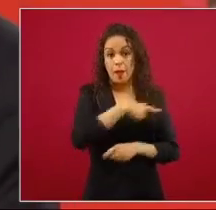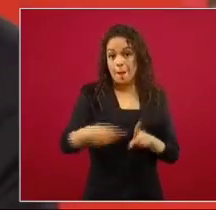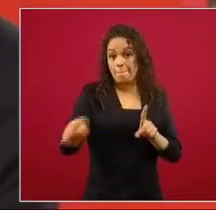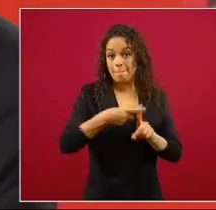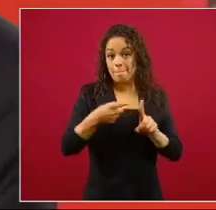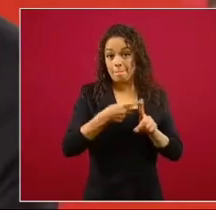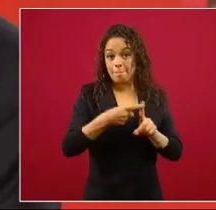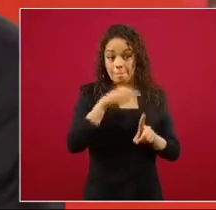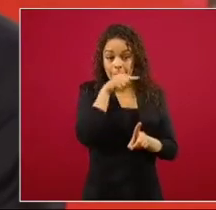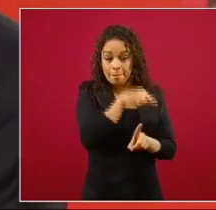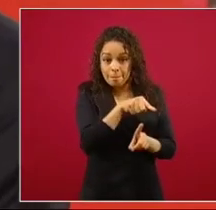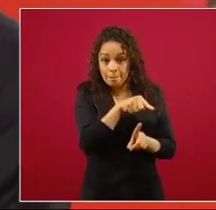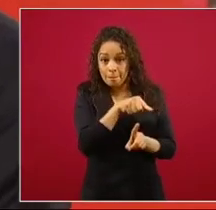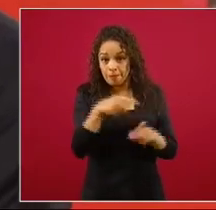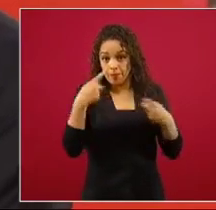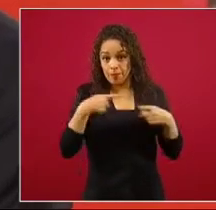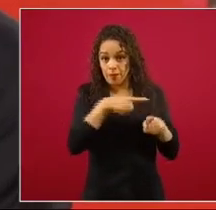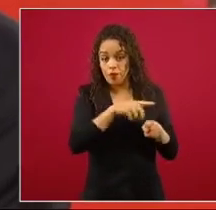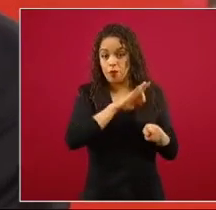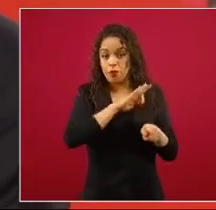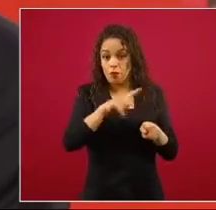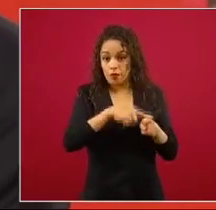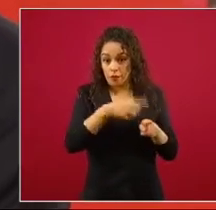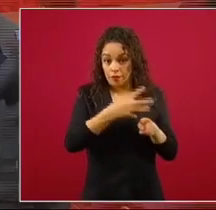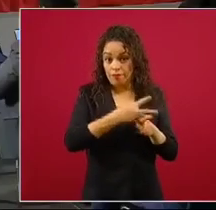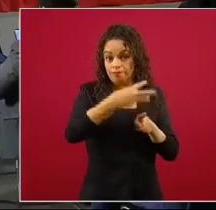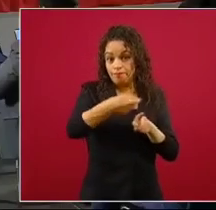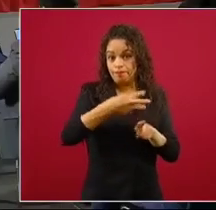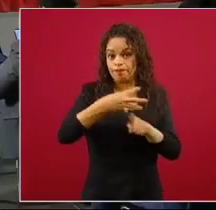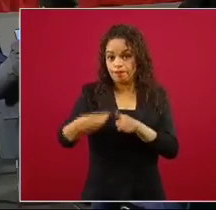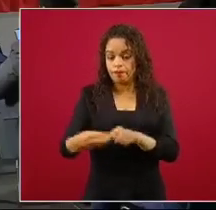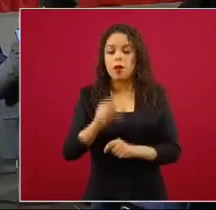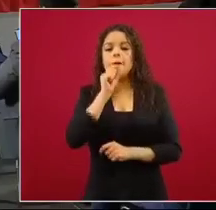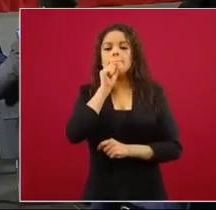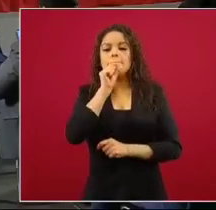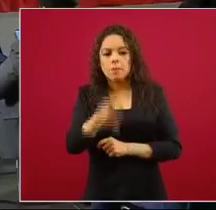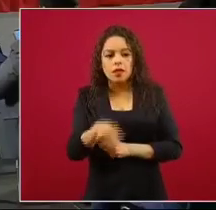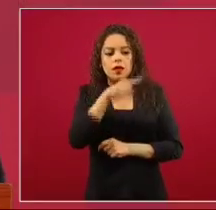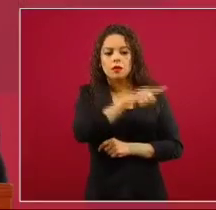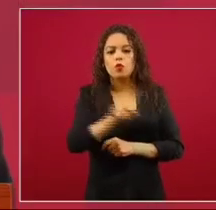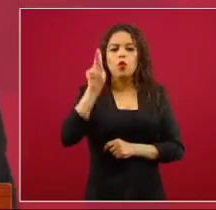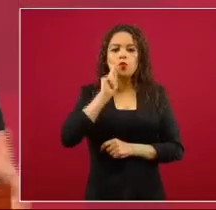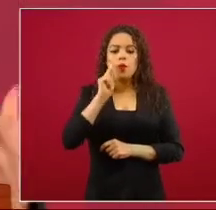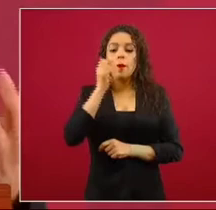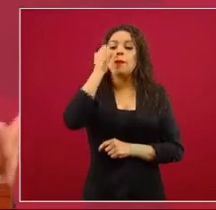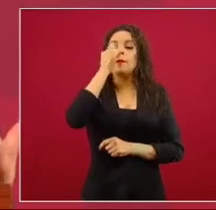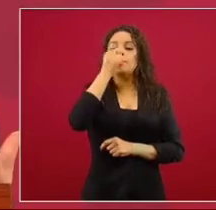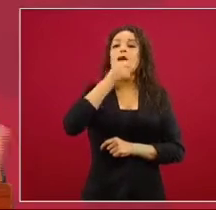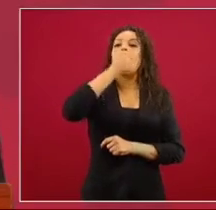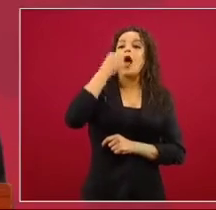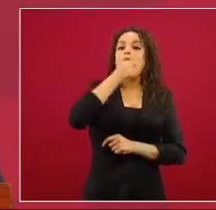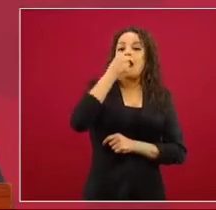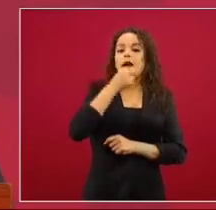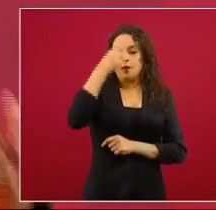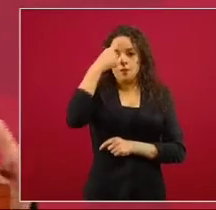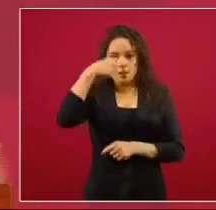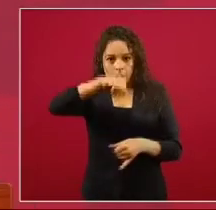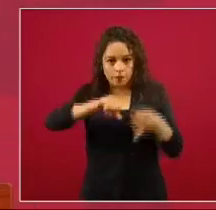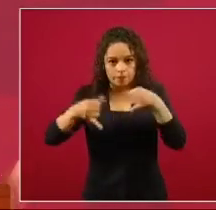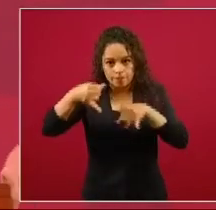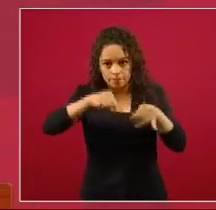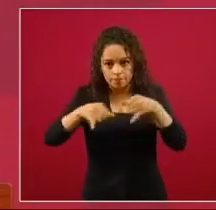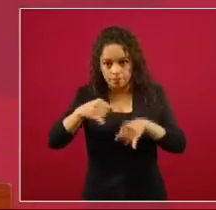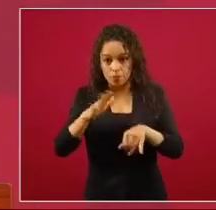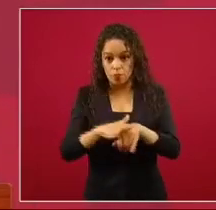pudiera ser un contagiante, se le toma también muestra de laboratorio desde el inicio, pero ya he dicho, el estudio de